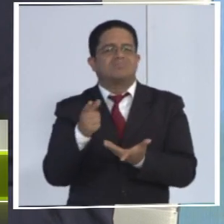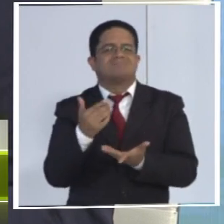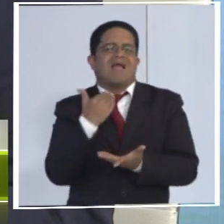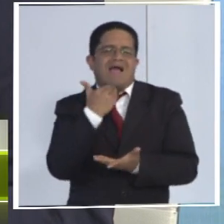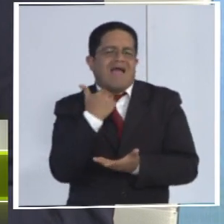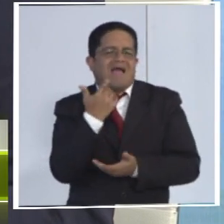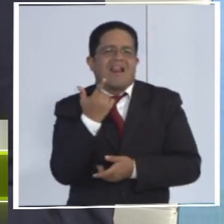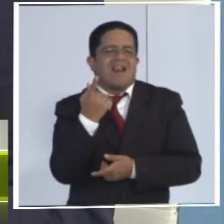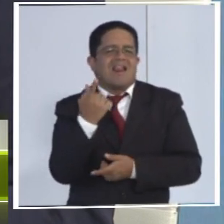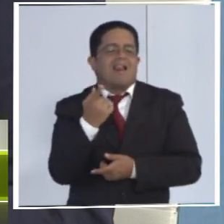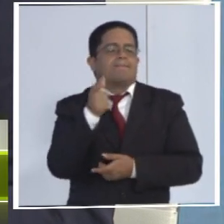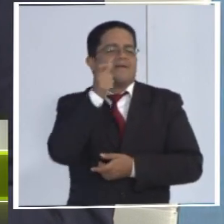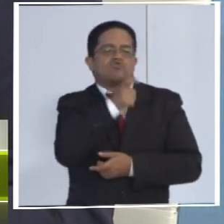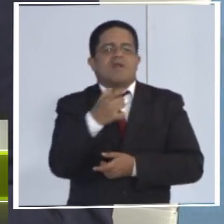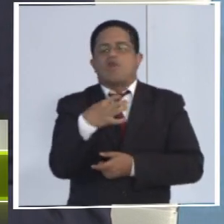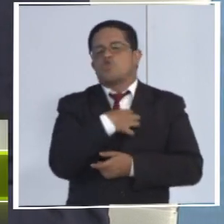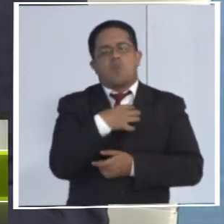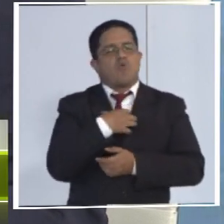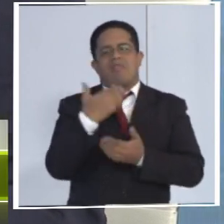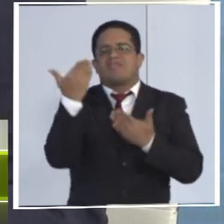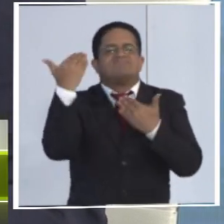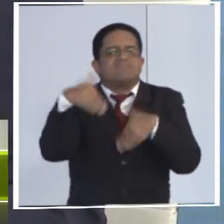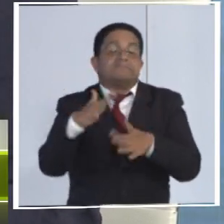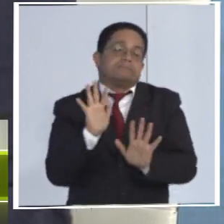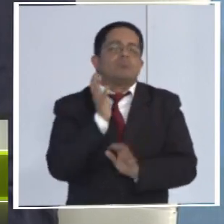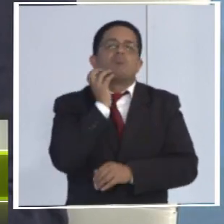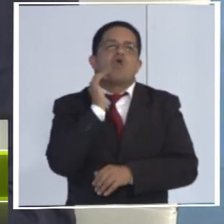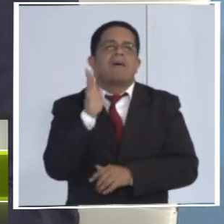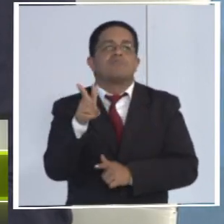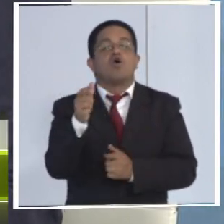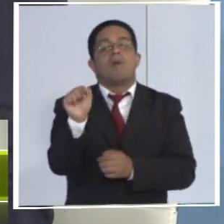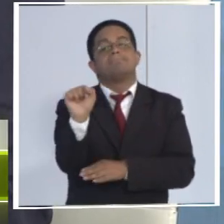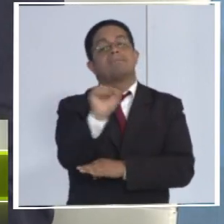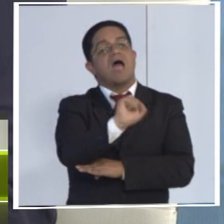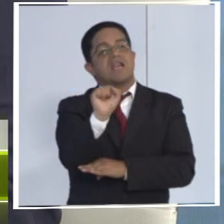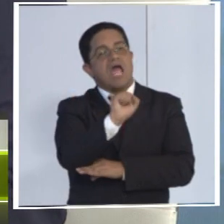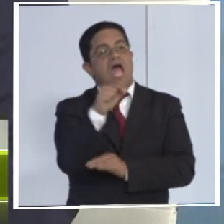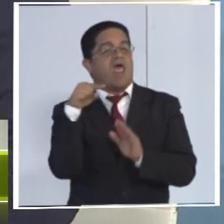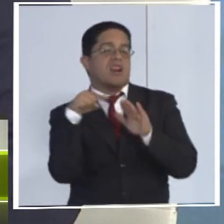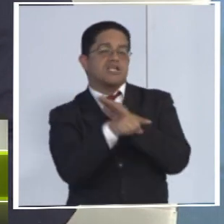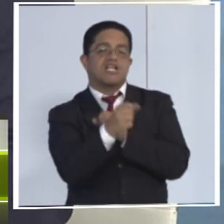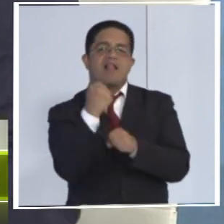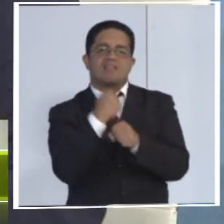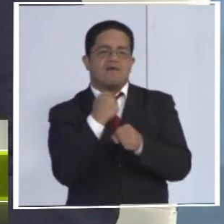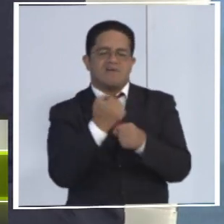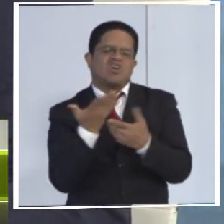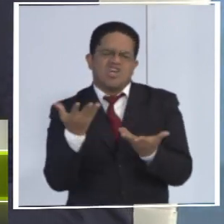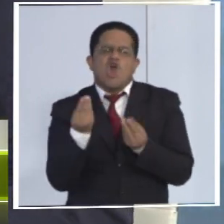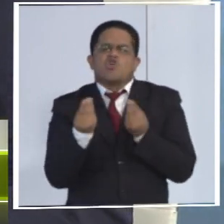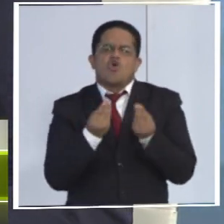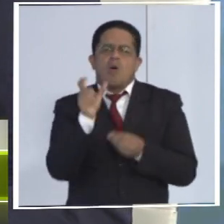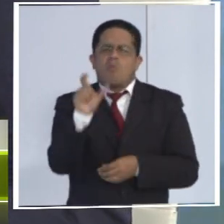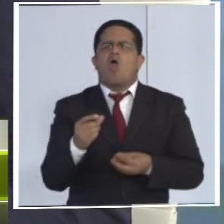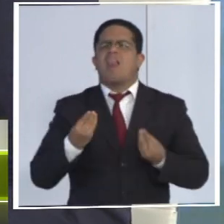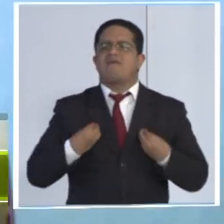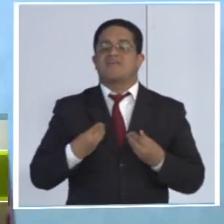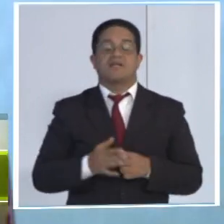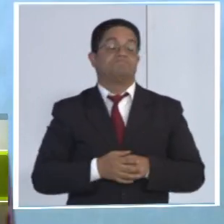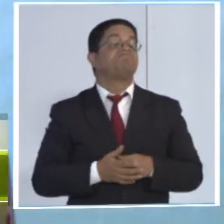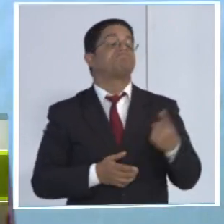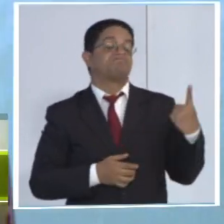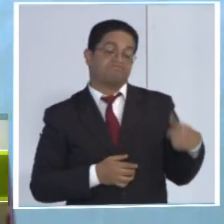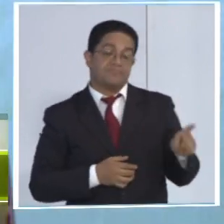actividad diaria, hacer algo cotidiano, por ejemplo, manejar, ir al trabajo? O sea, ¿cómo queda la vida de este hay